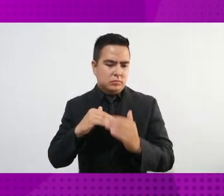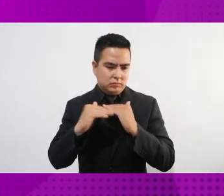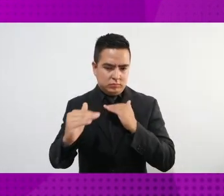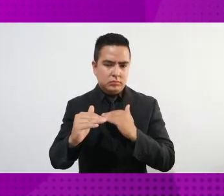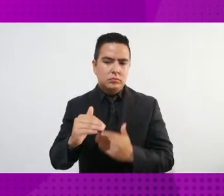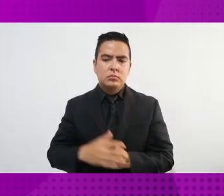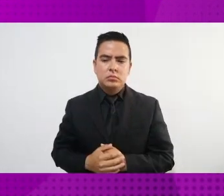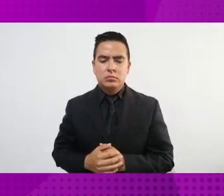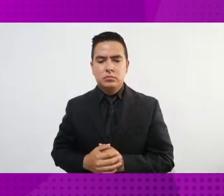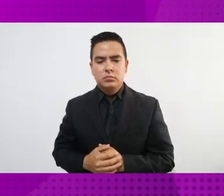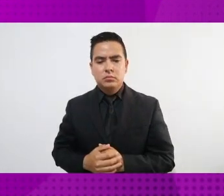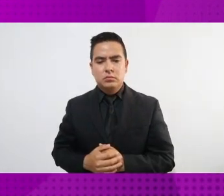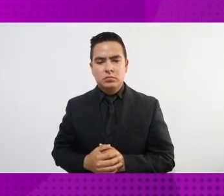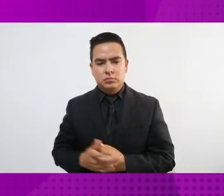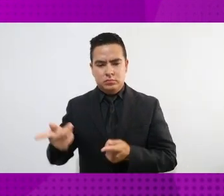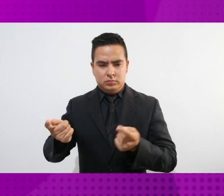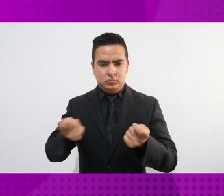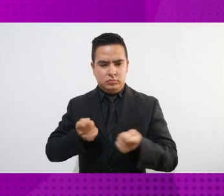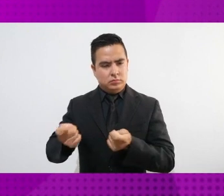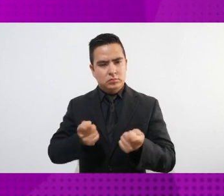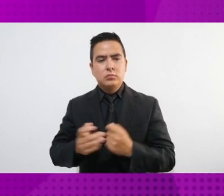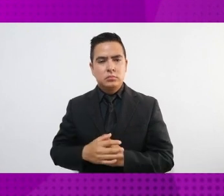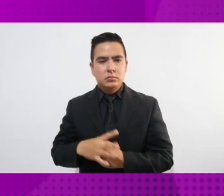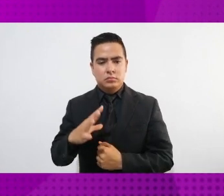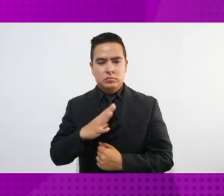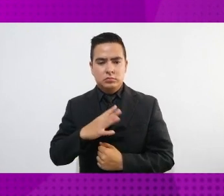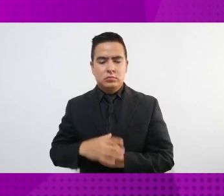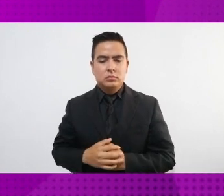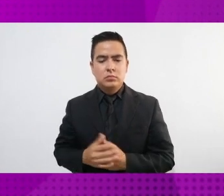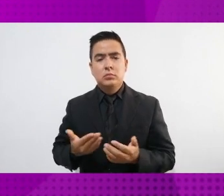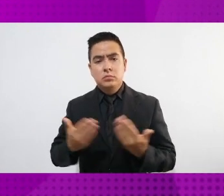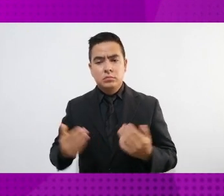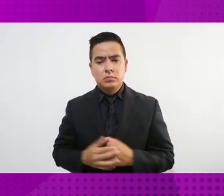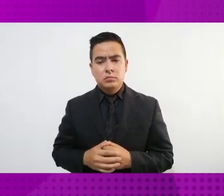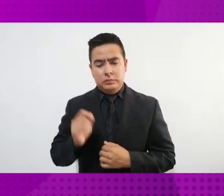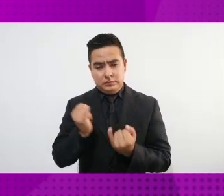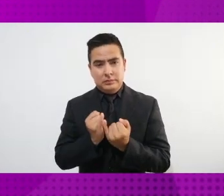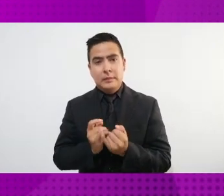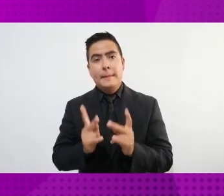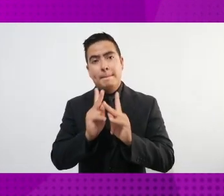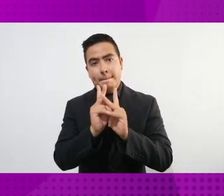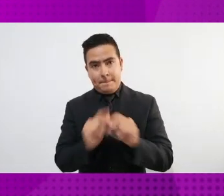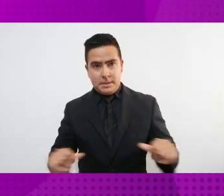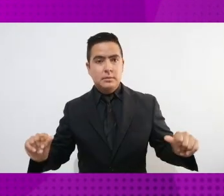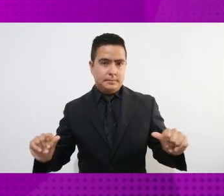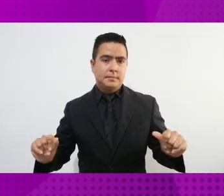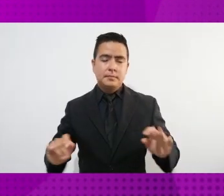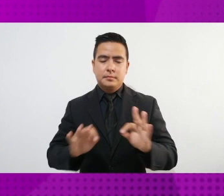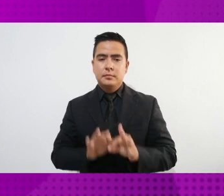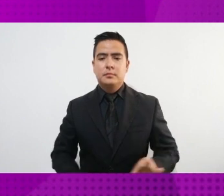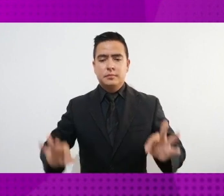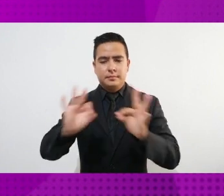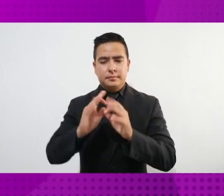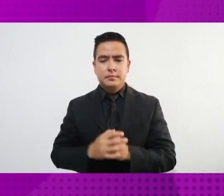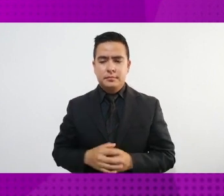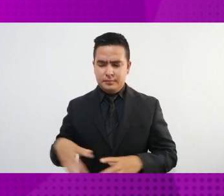concepto fundamental que no me quisiera quedar con él es la idea de cómo conseguir la paz social, ¿no? Y en la medida, nos dice Kelsen,